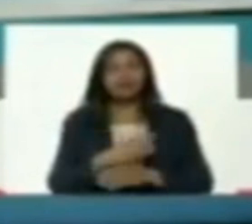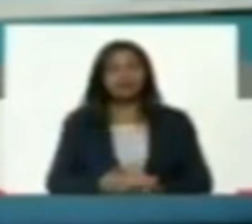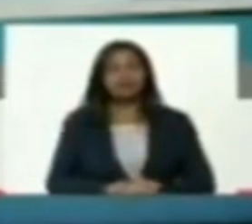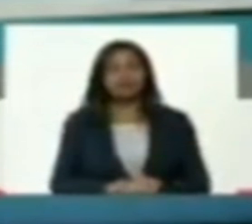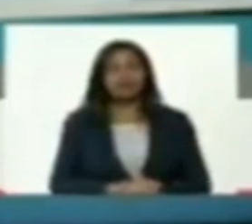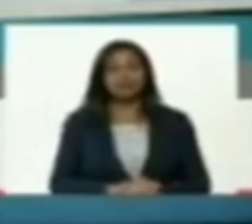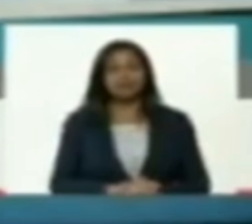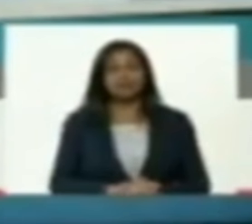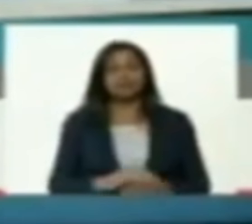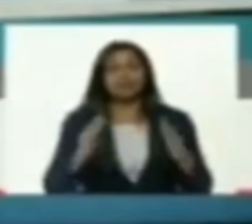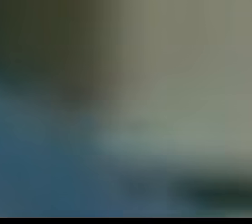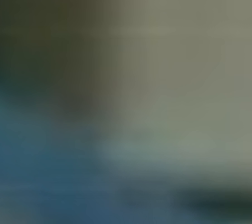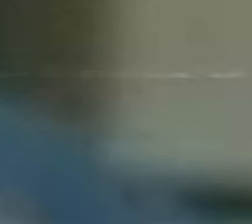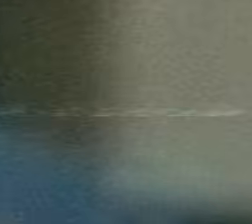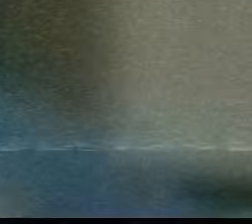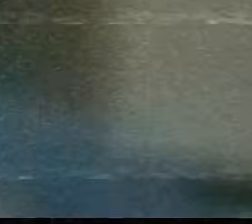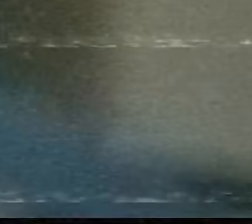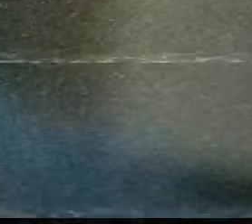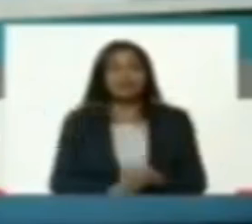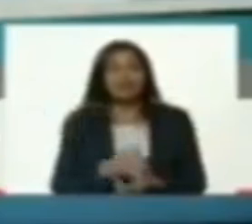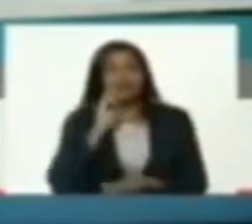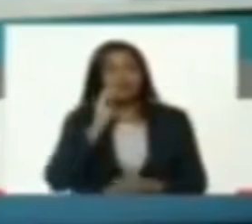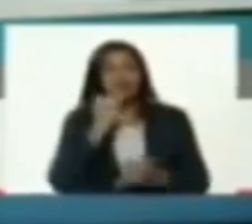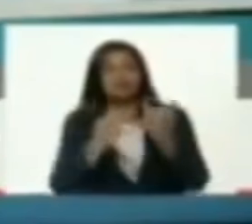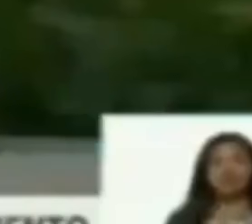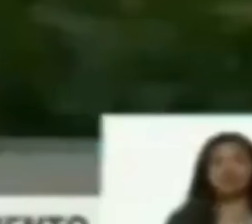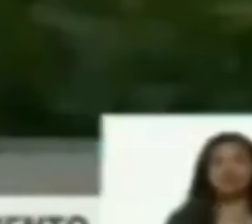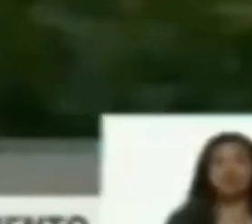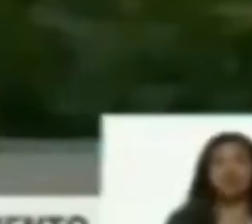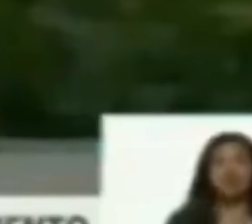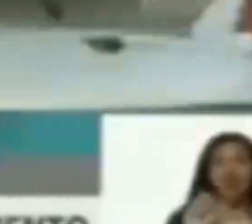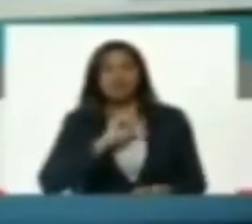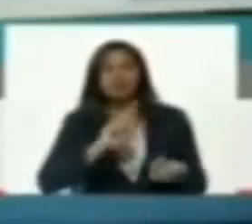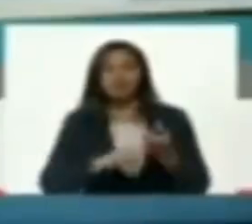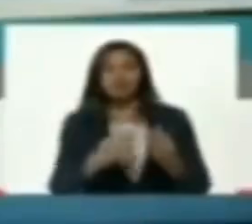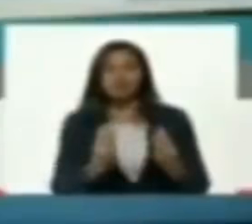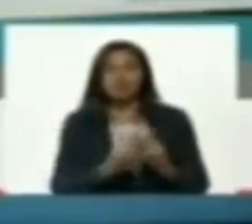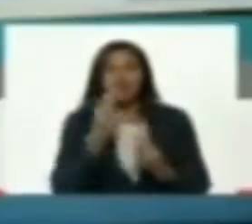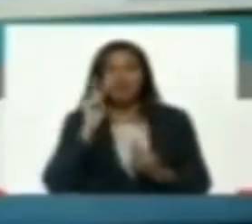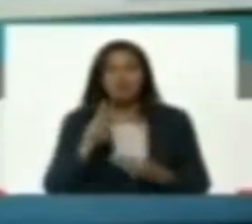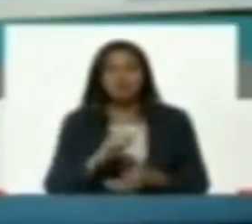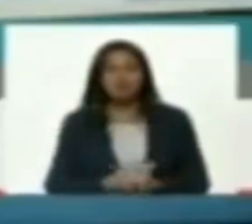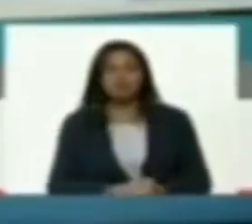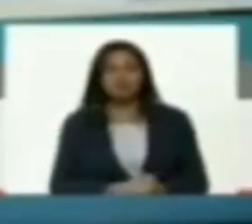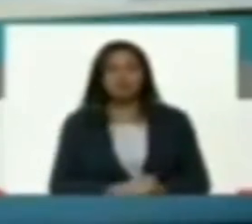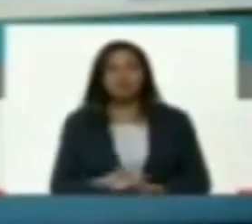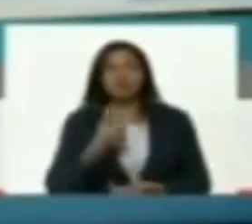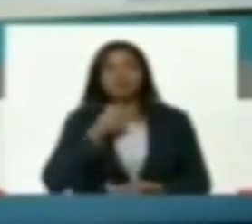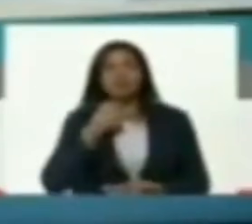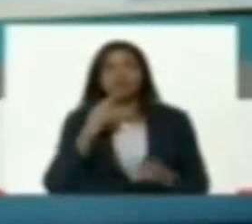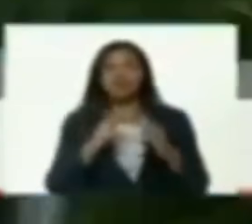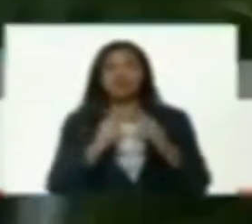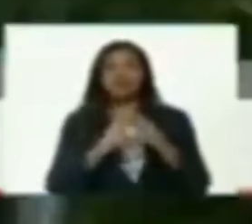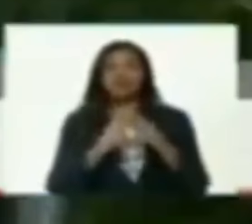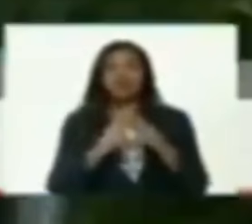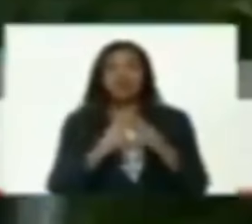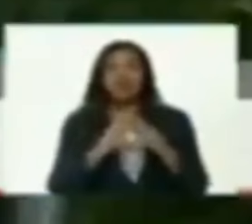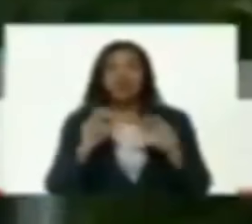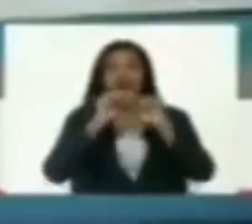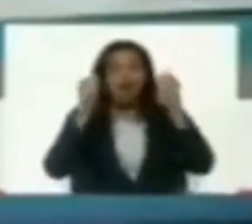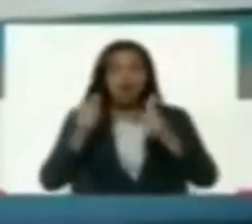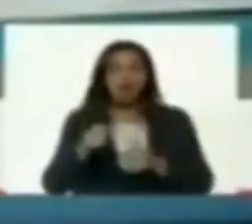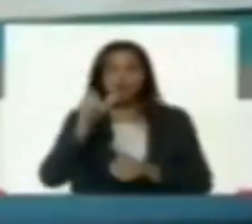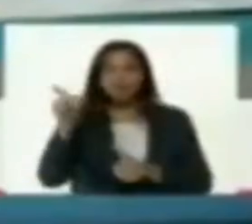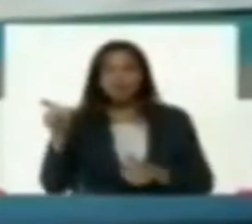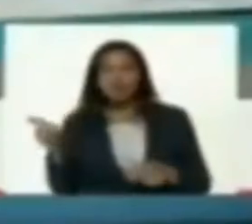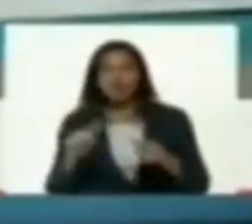Papel. La vimos el fin de semana, Silly y yo. Me gustaría conocer a los actores y a